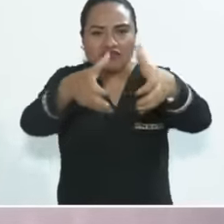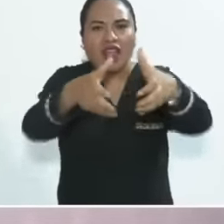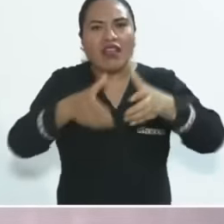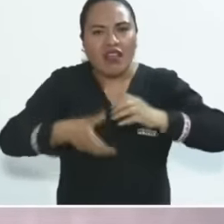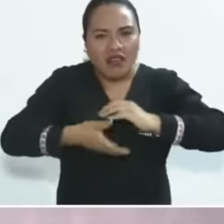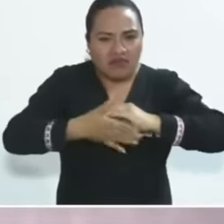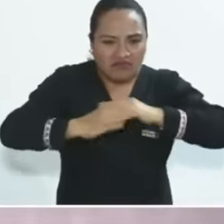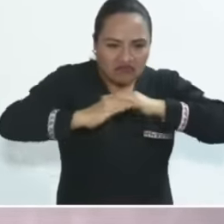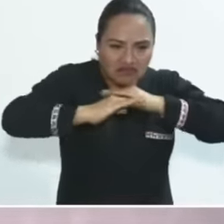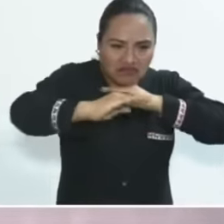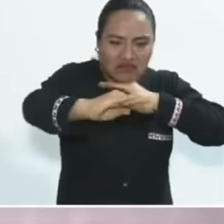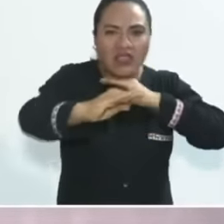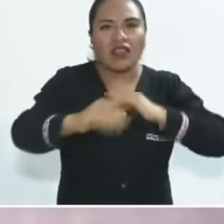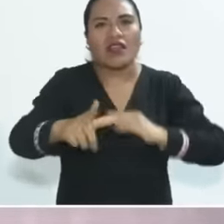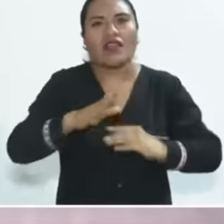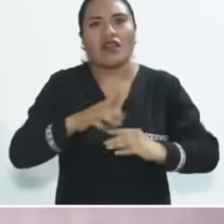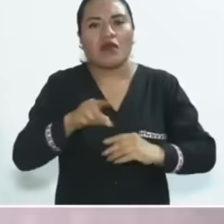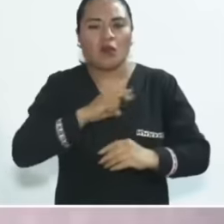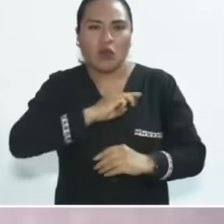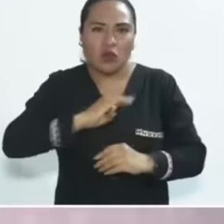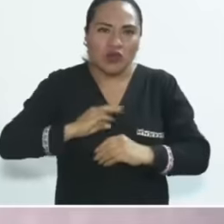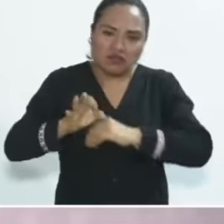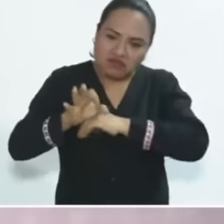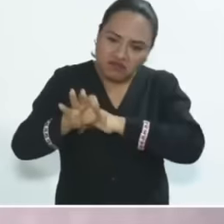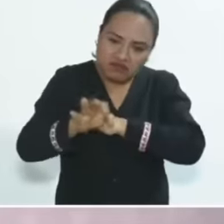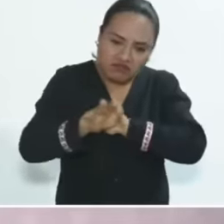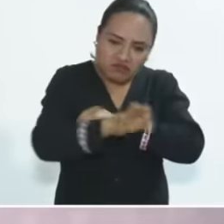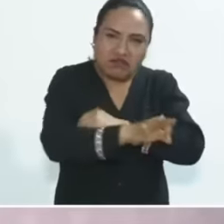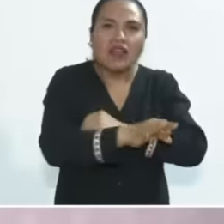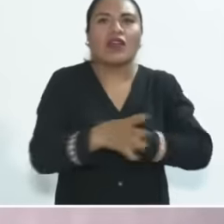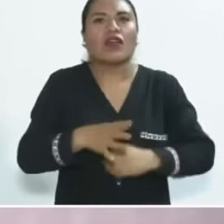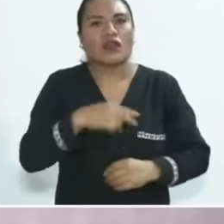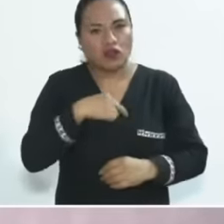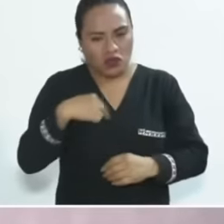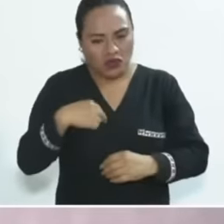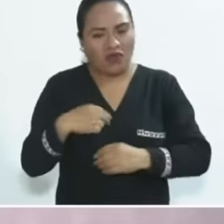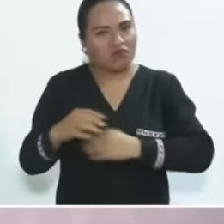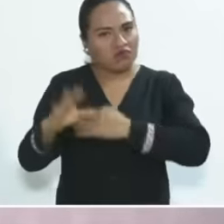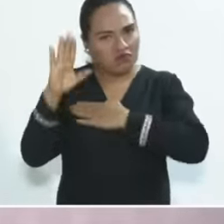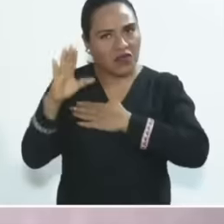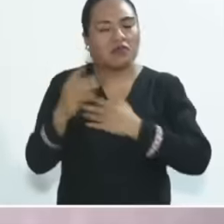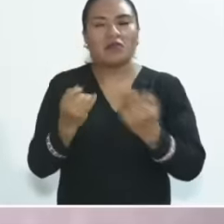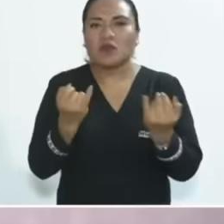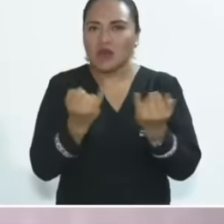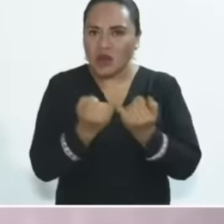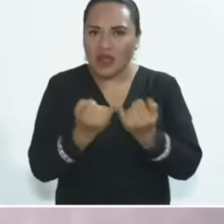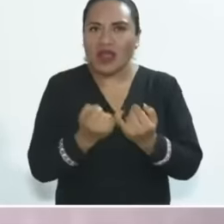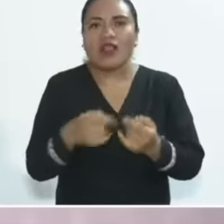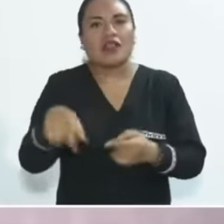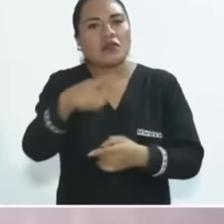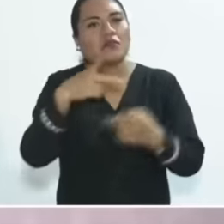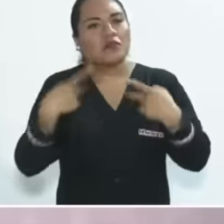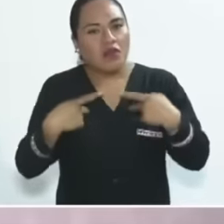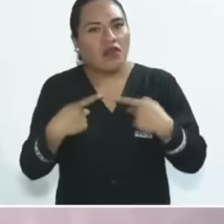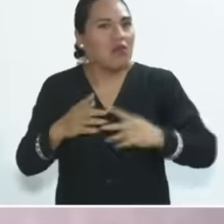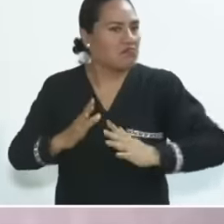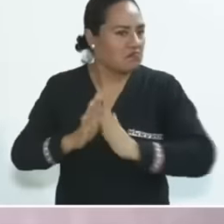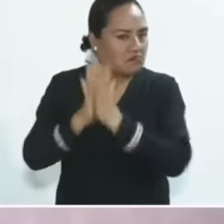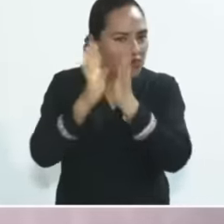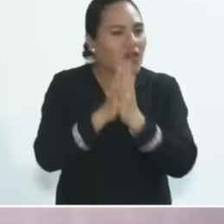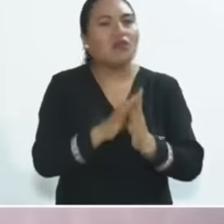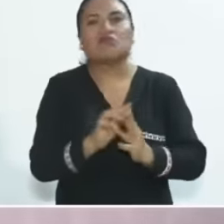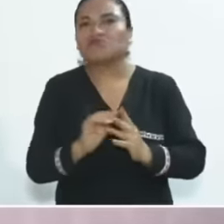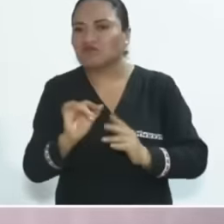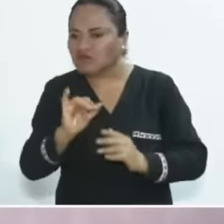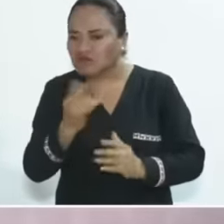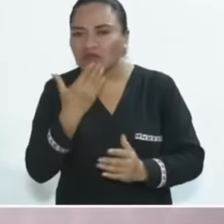municipales. Hicimos ese compromiso y lo vamos a hacer con la participación de la gente. Vamos a entregar